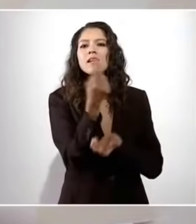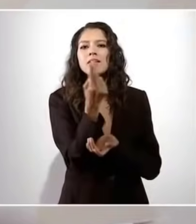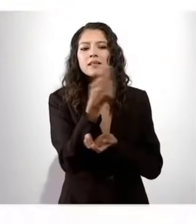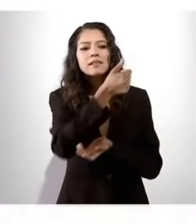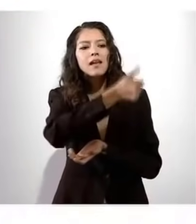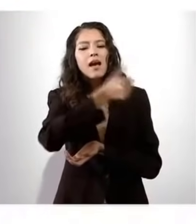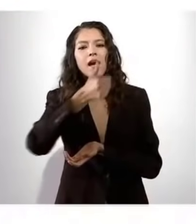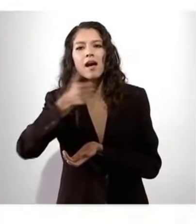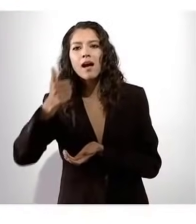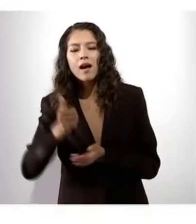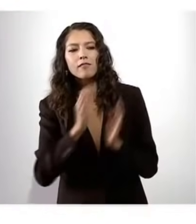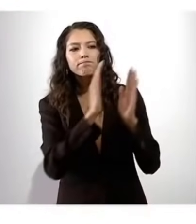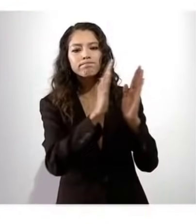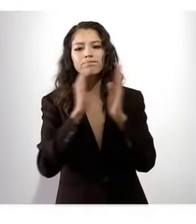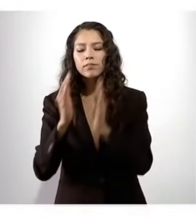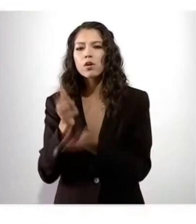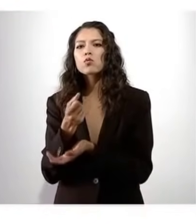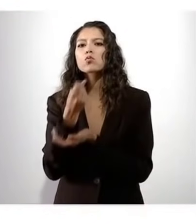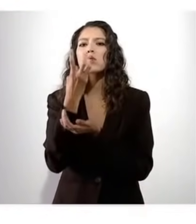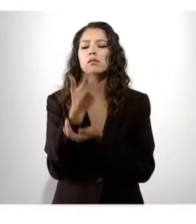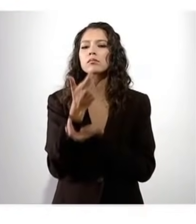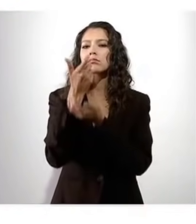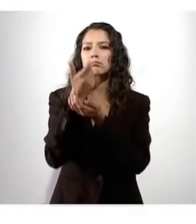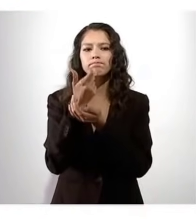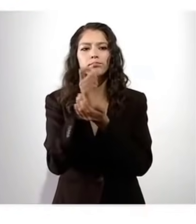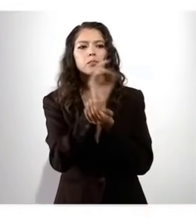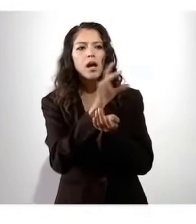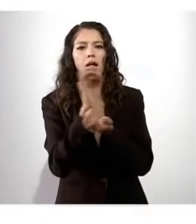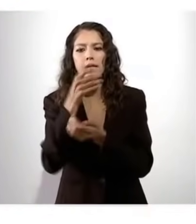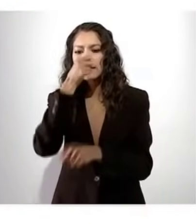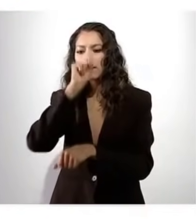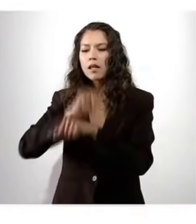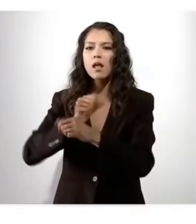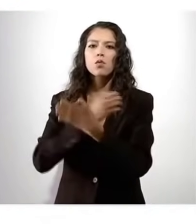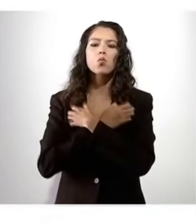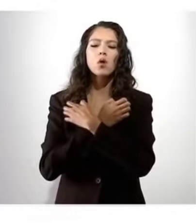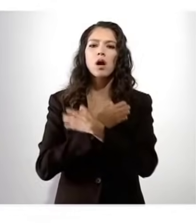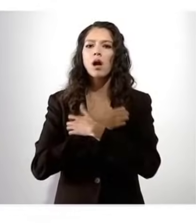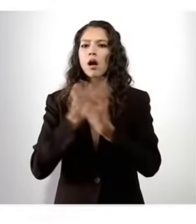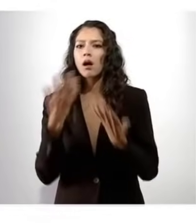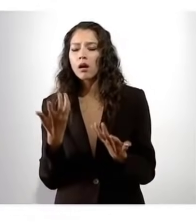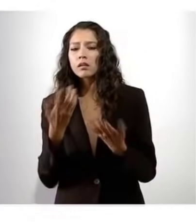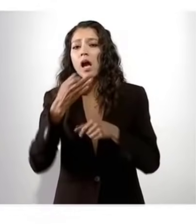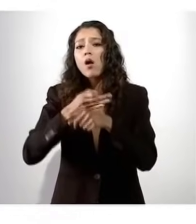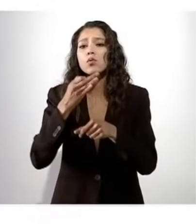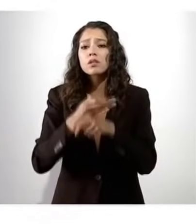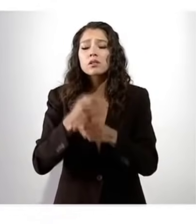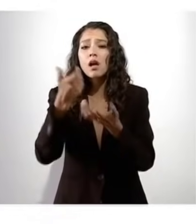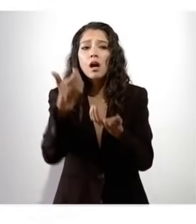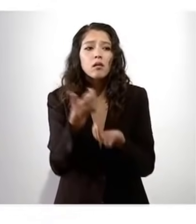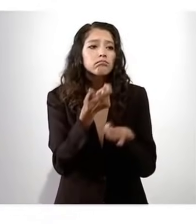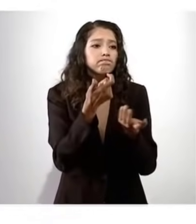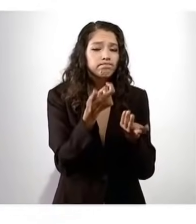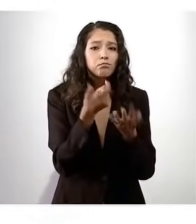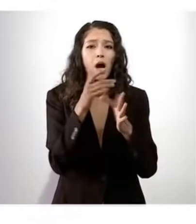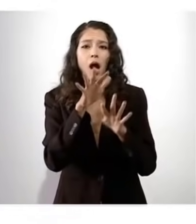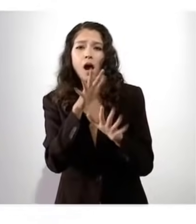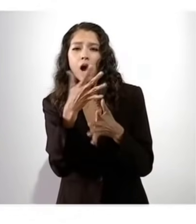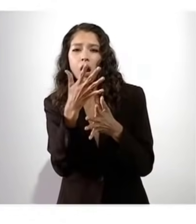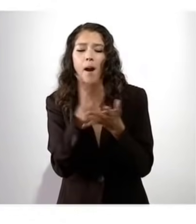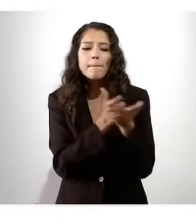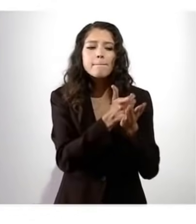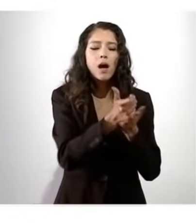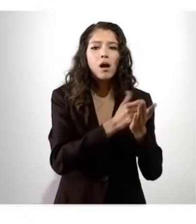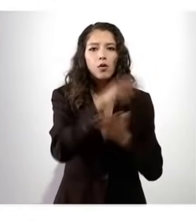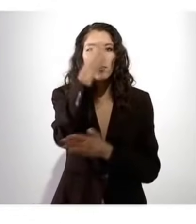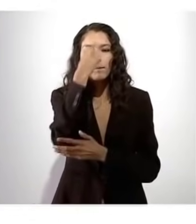del ejercicio, cuánto se ha transferido por parte de la Secretaría de Educación Pública y, bueno, cuánto ahorita sería la estimación del costo de